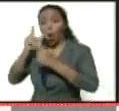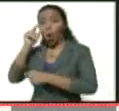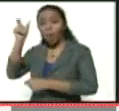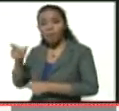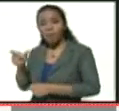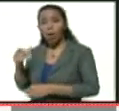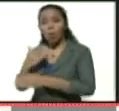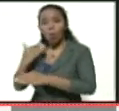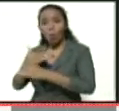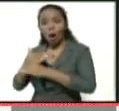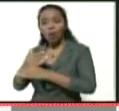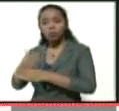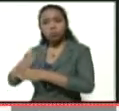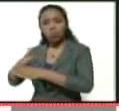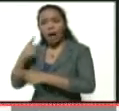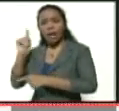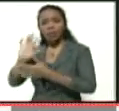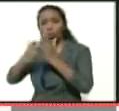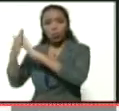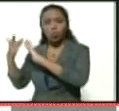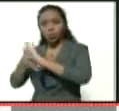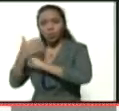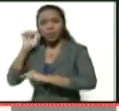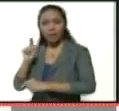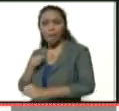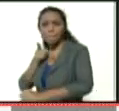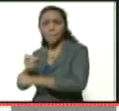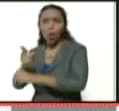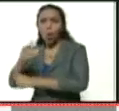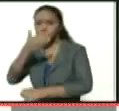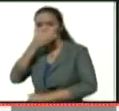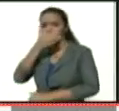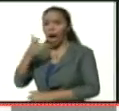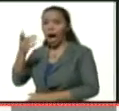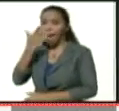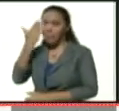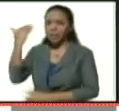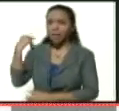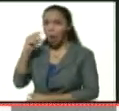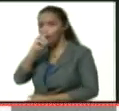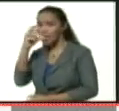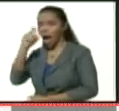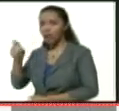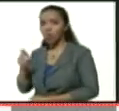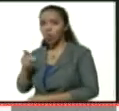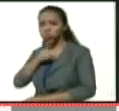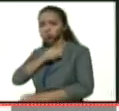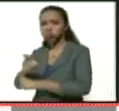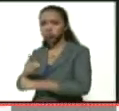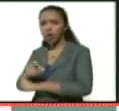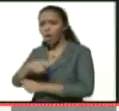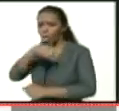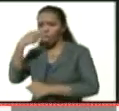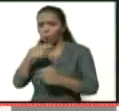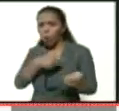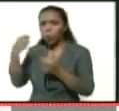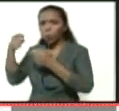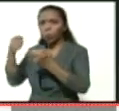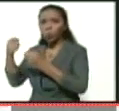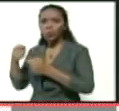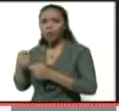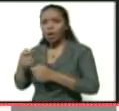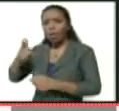comunista, y así por el estilo. Ahora lo acusan de terrorista, de hace 20 años. lo acusan de narcotráfico,